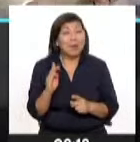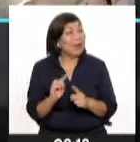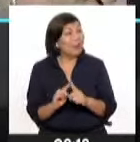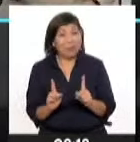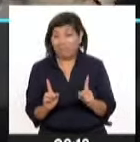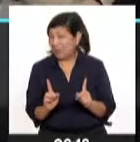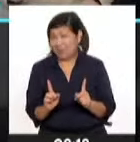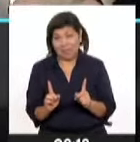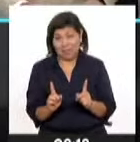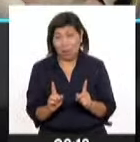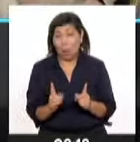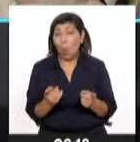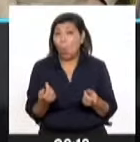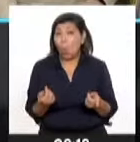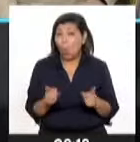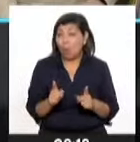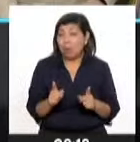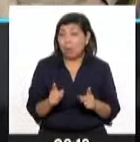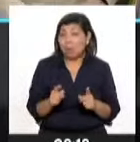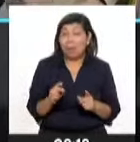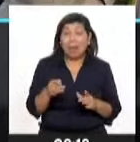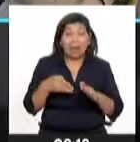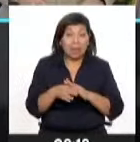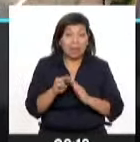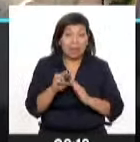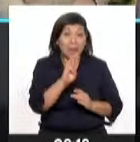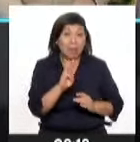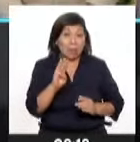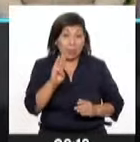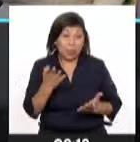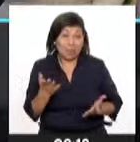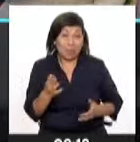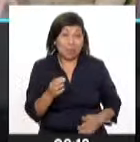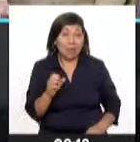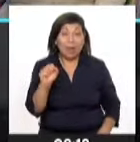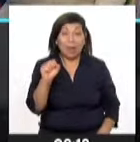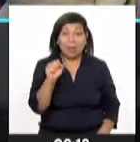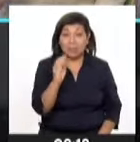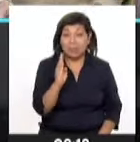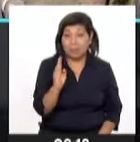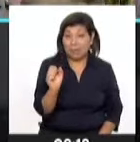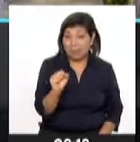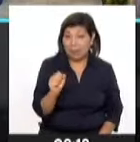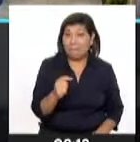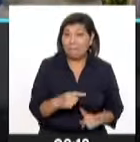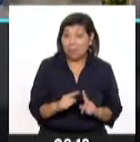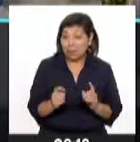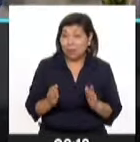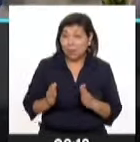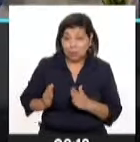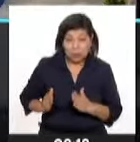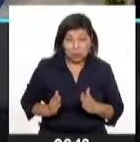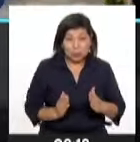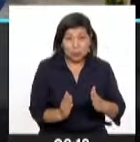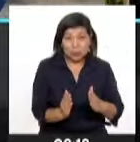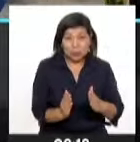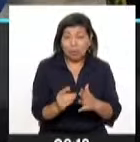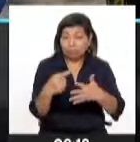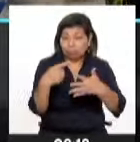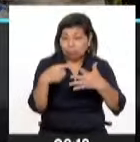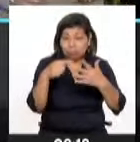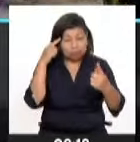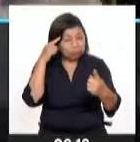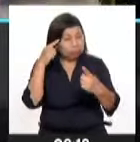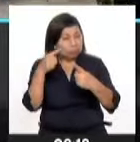distinta. Cualquiera que dude esto puede entrar a la página web de la SBS y ver cómo la ley de banca está orientada a una serie de